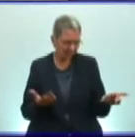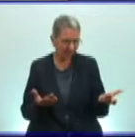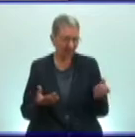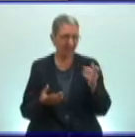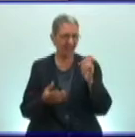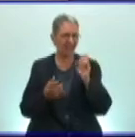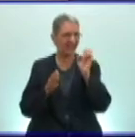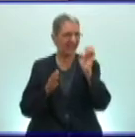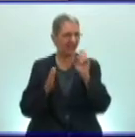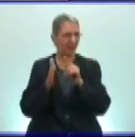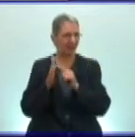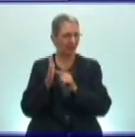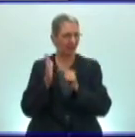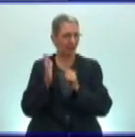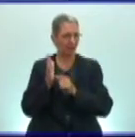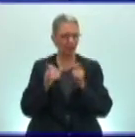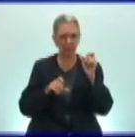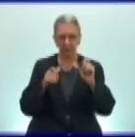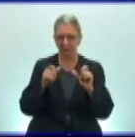Recordemos.